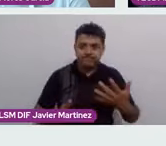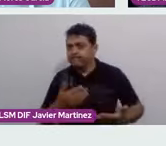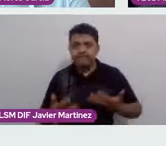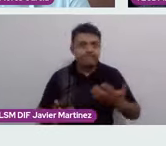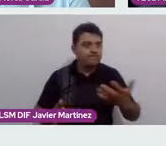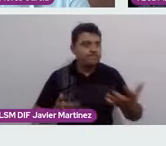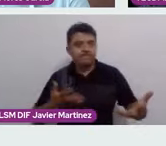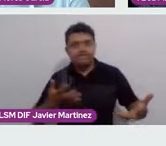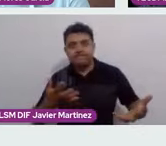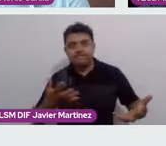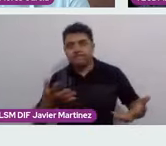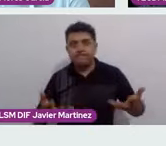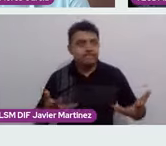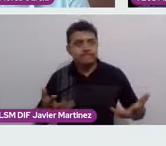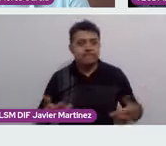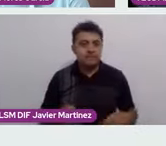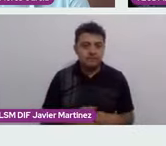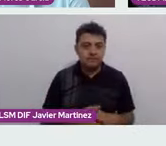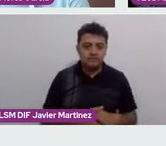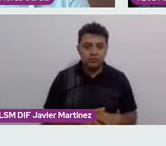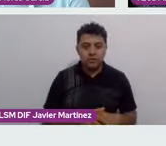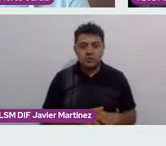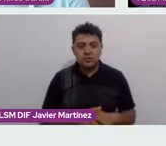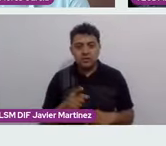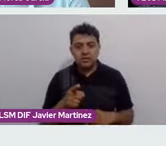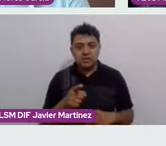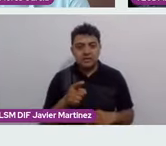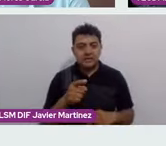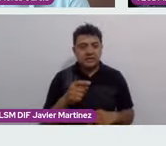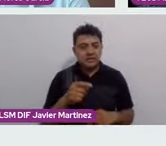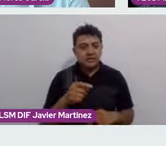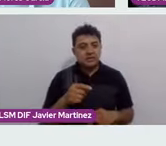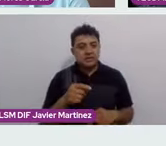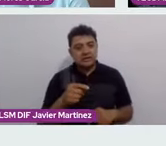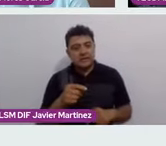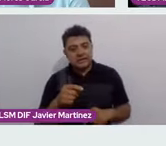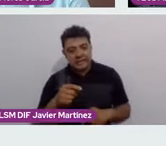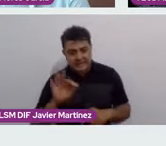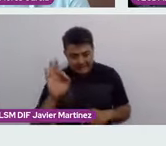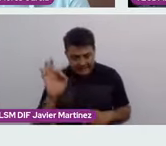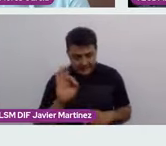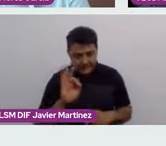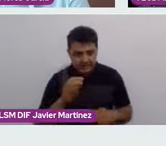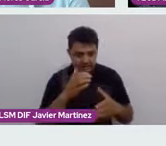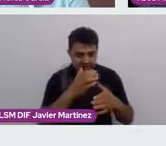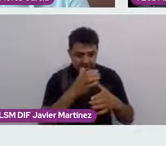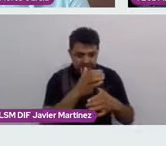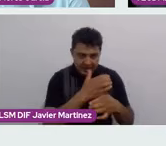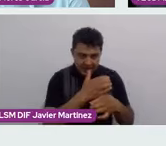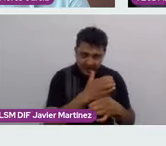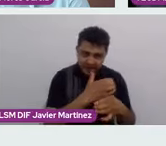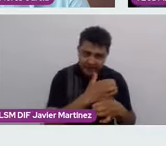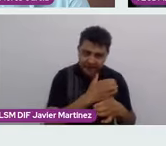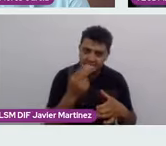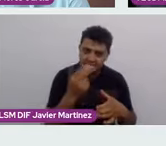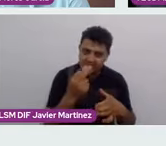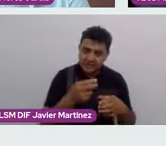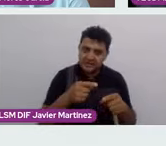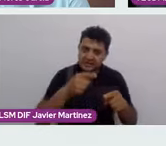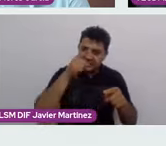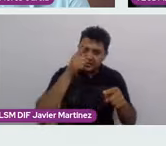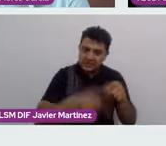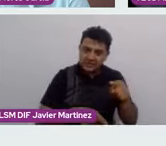que tiene un efecto excitotóxico sobre el órgano auditivo. Entonces, un paciente que padece zumbido debe evitar